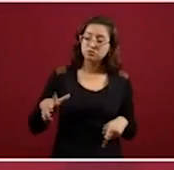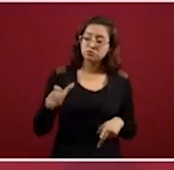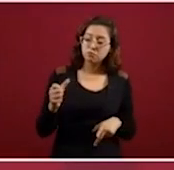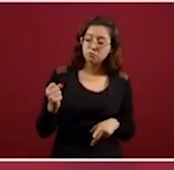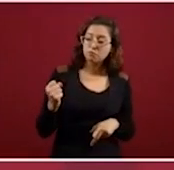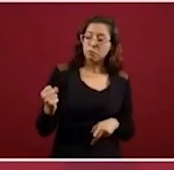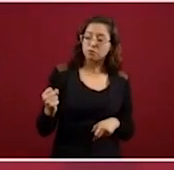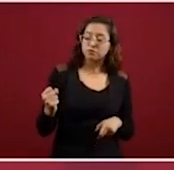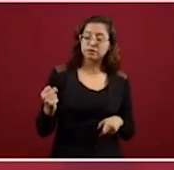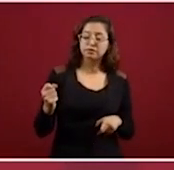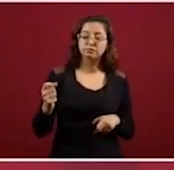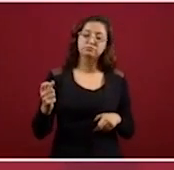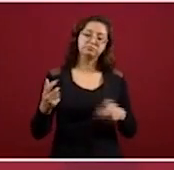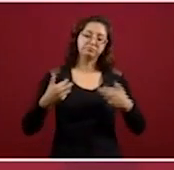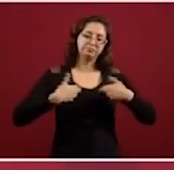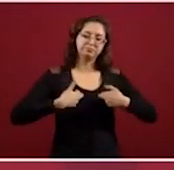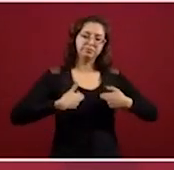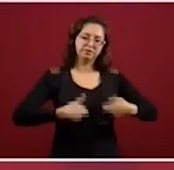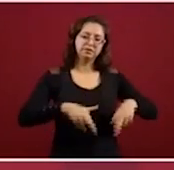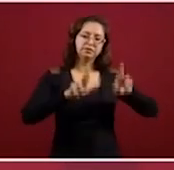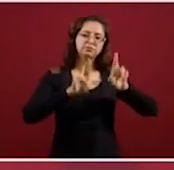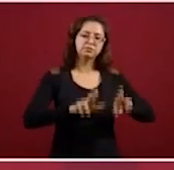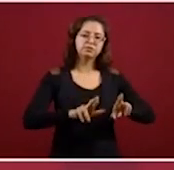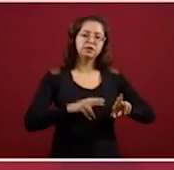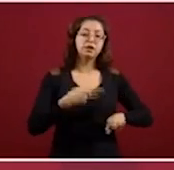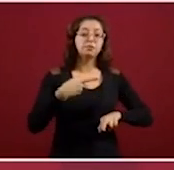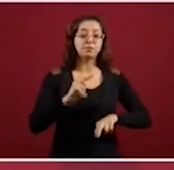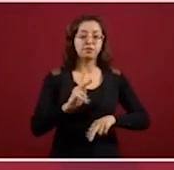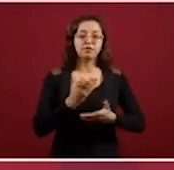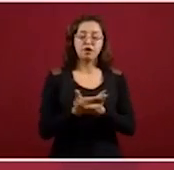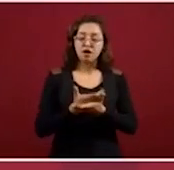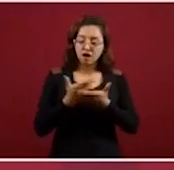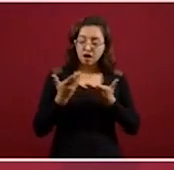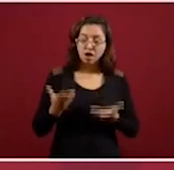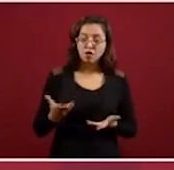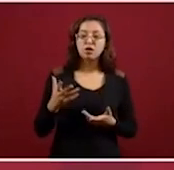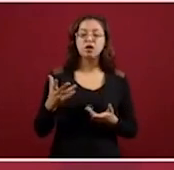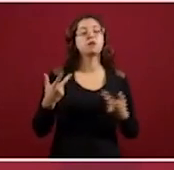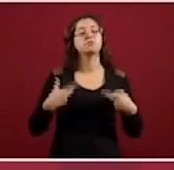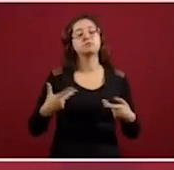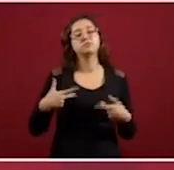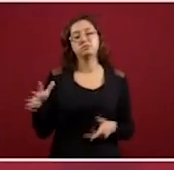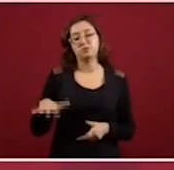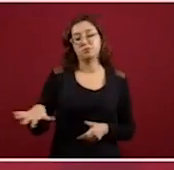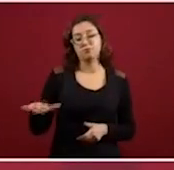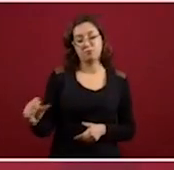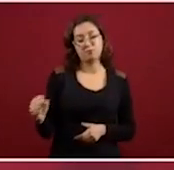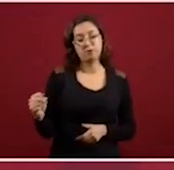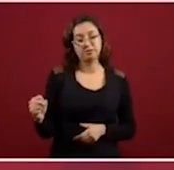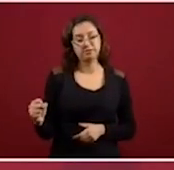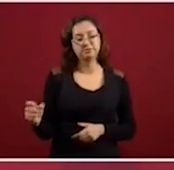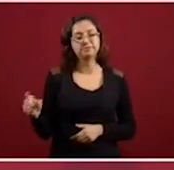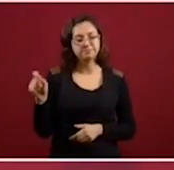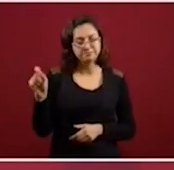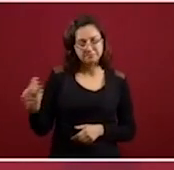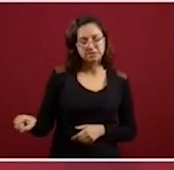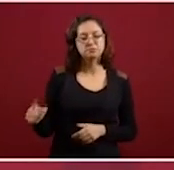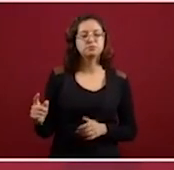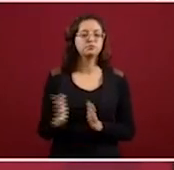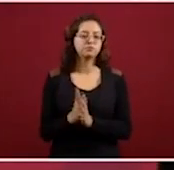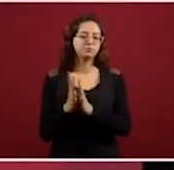ahora se está fortaleciendo la democracia participativa que los